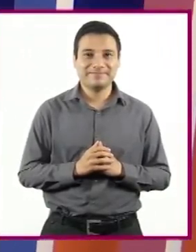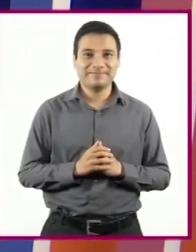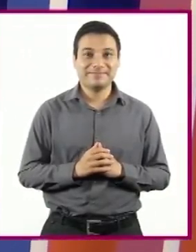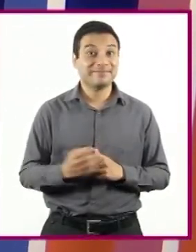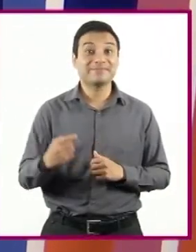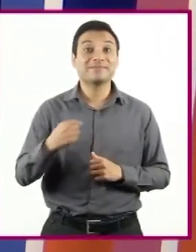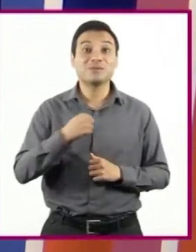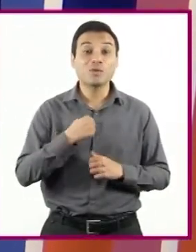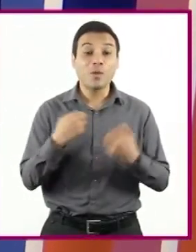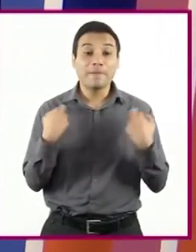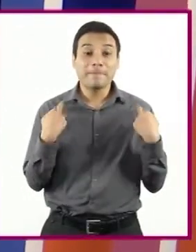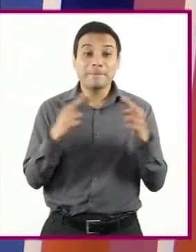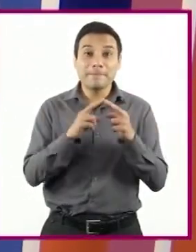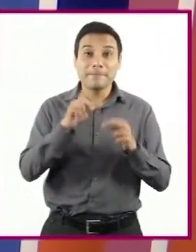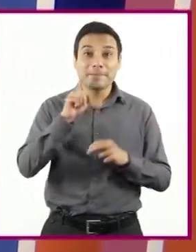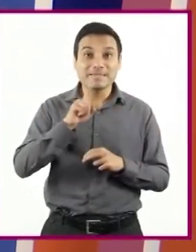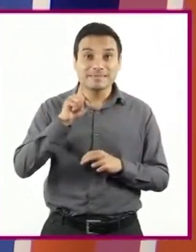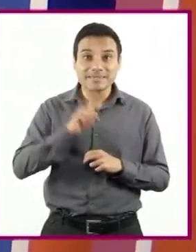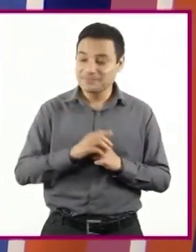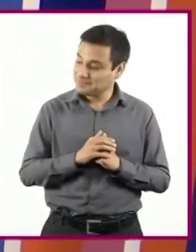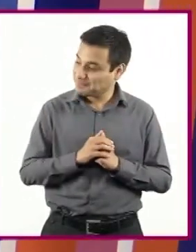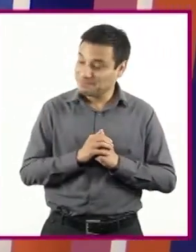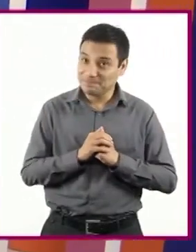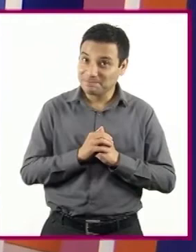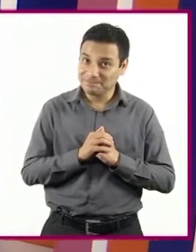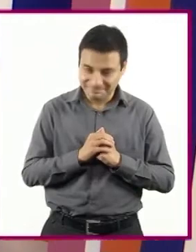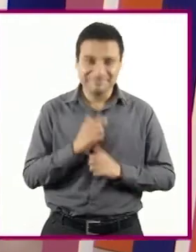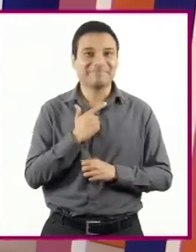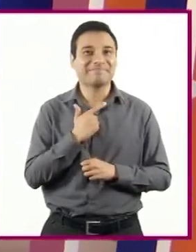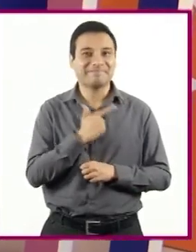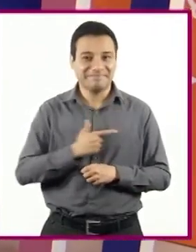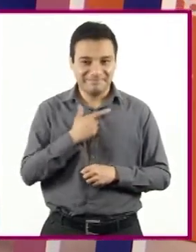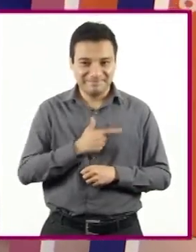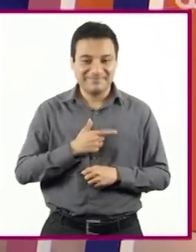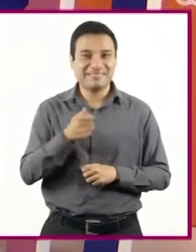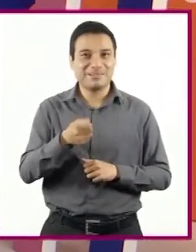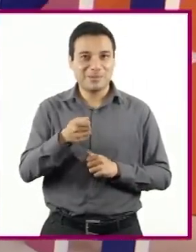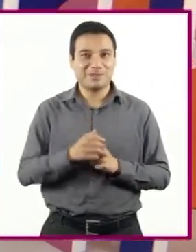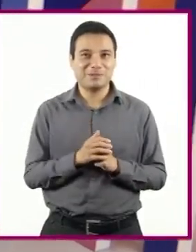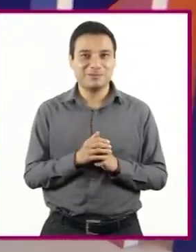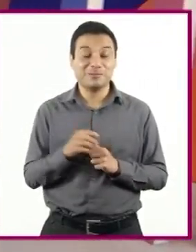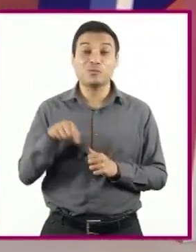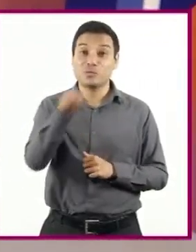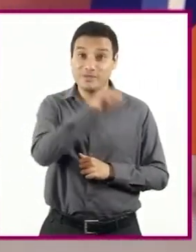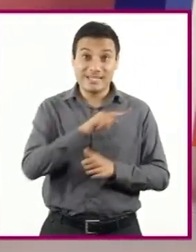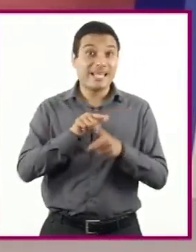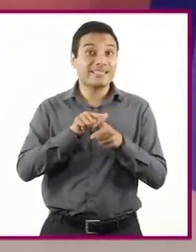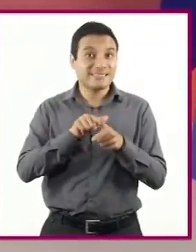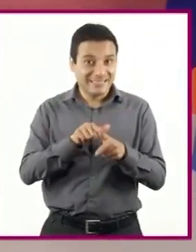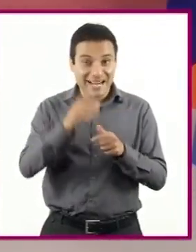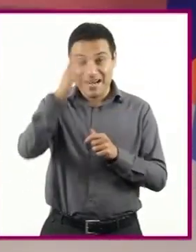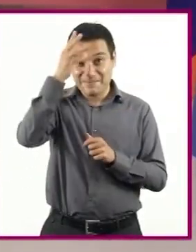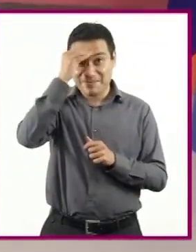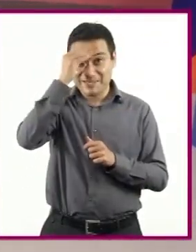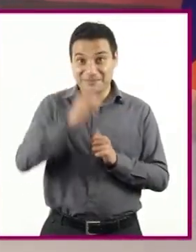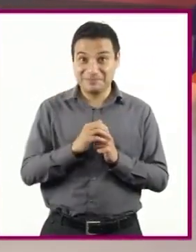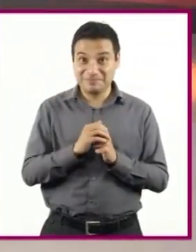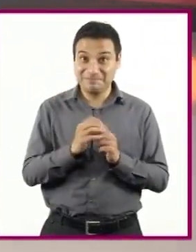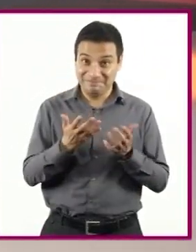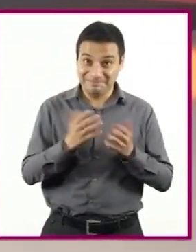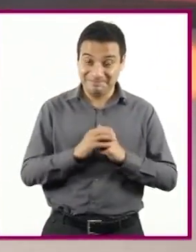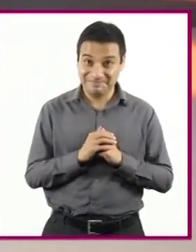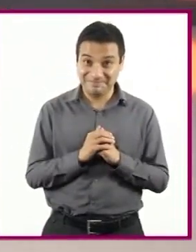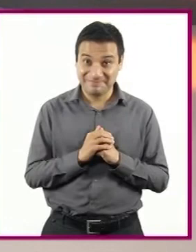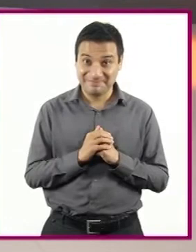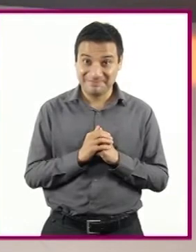Yo soy la profesora Iraí Mendoza Montoya y me da gusto saludarlos y los invito a seguir trabajando con este modelo que llamamos híbrido,